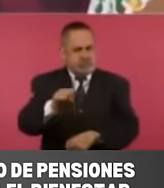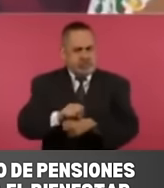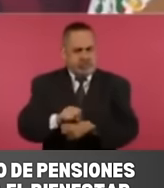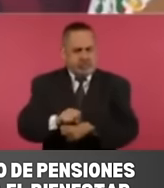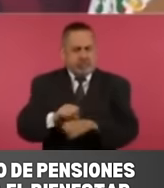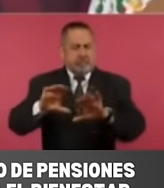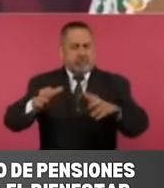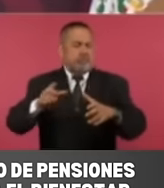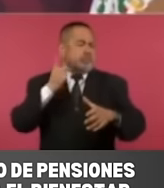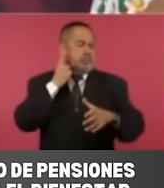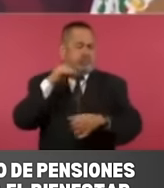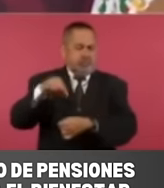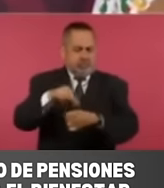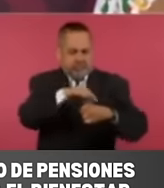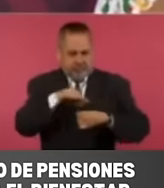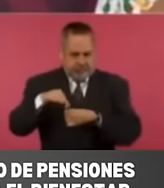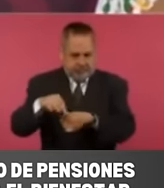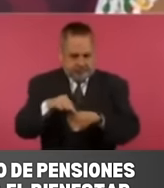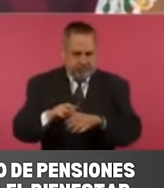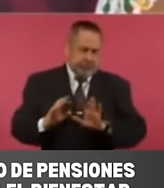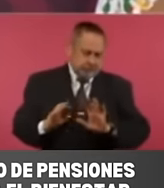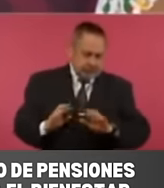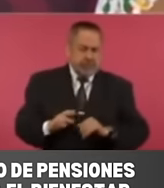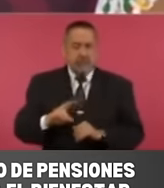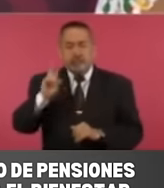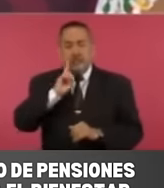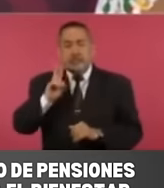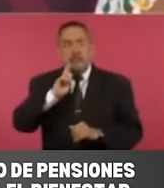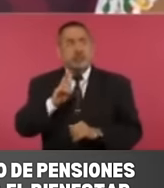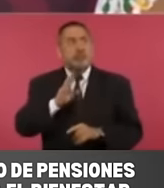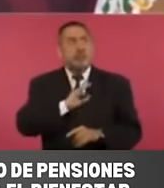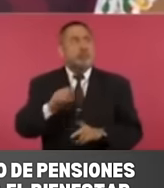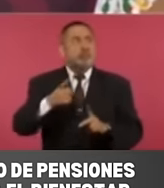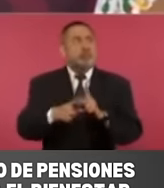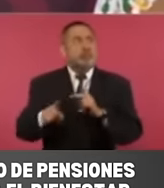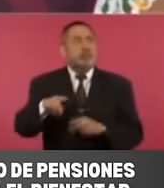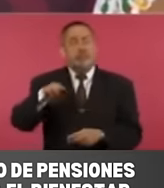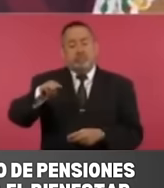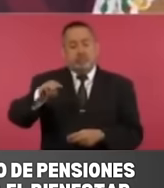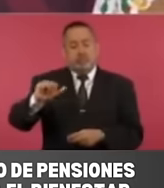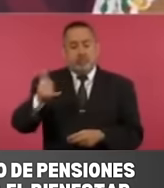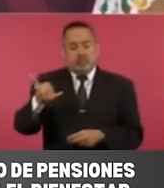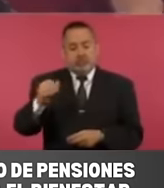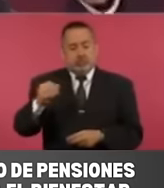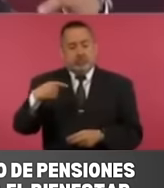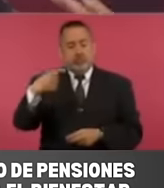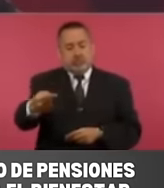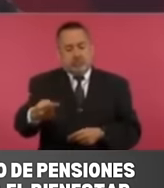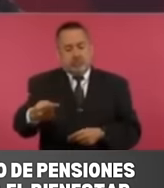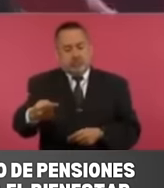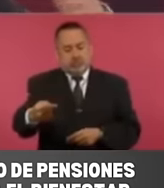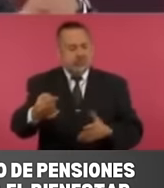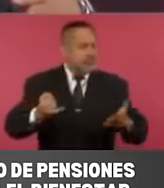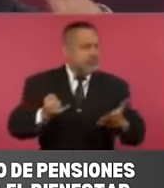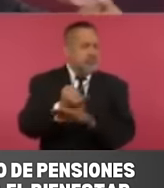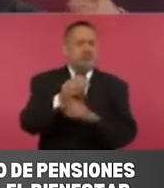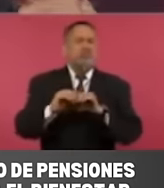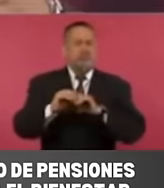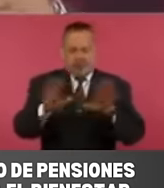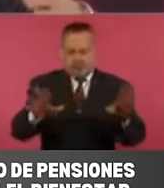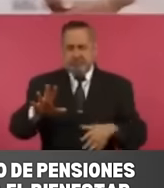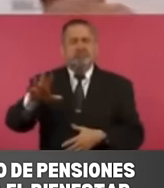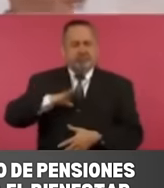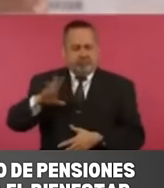próxima, para que en mayo ya podamos decir, se cuenta